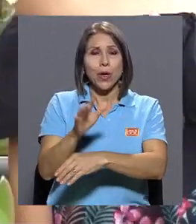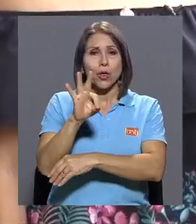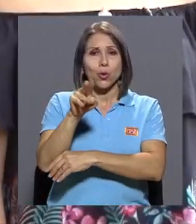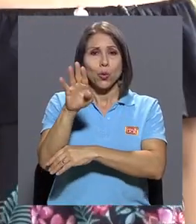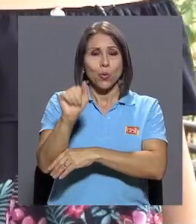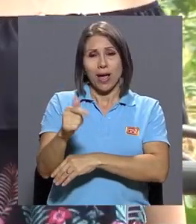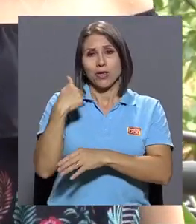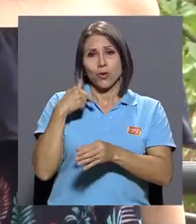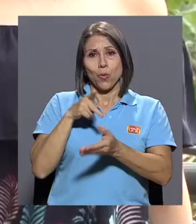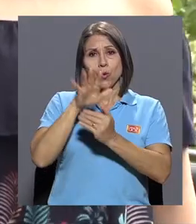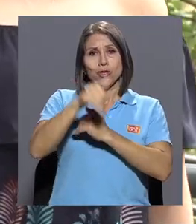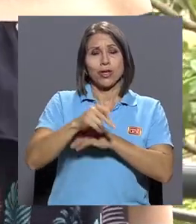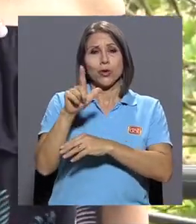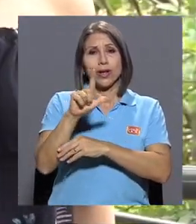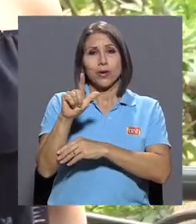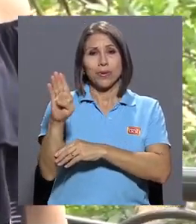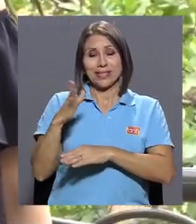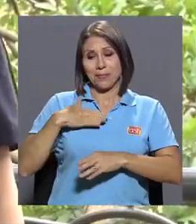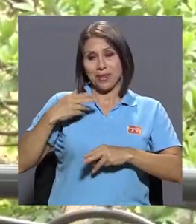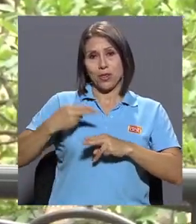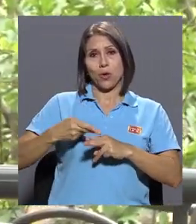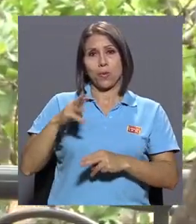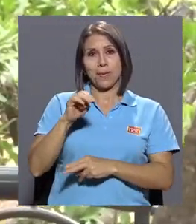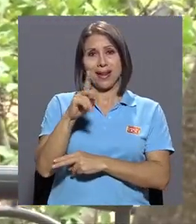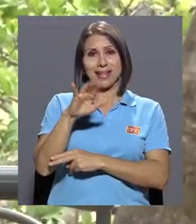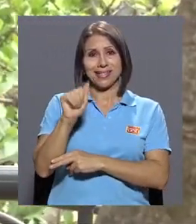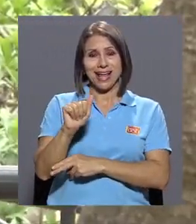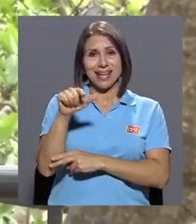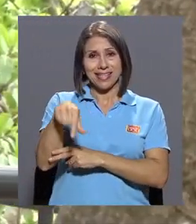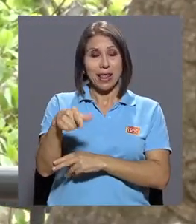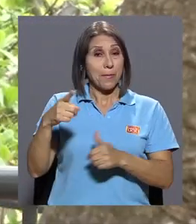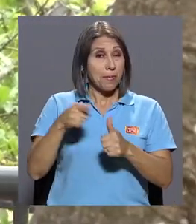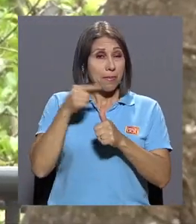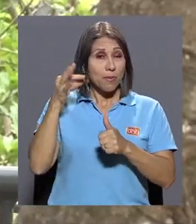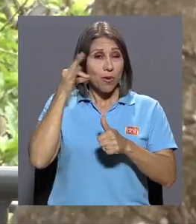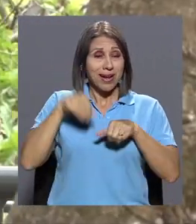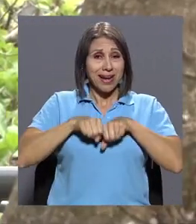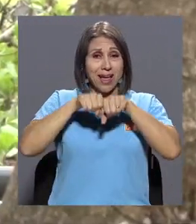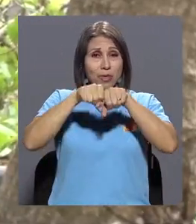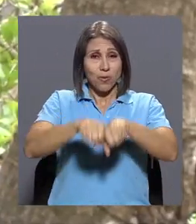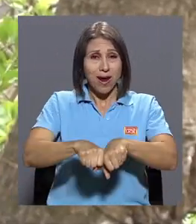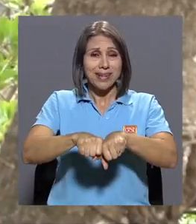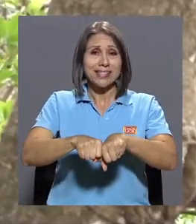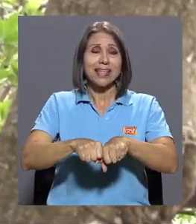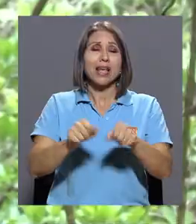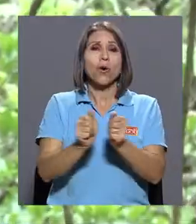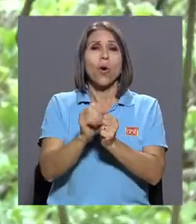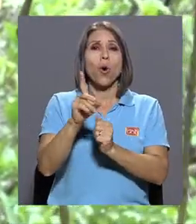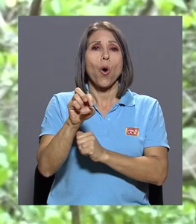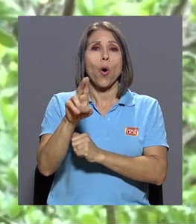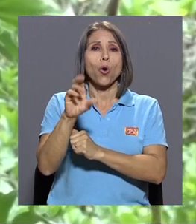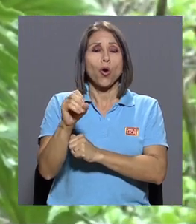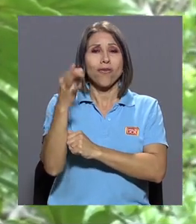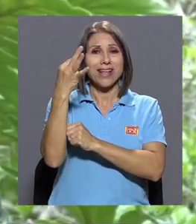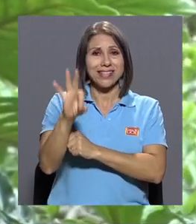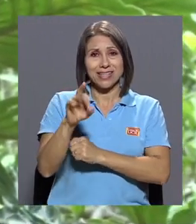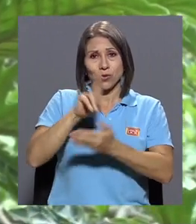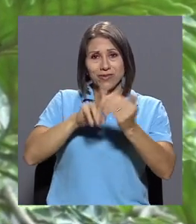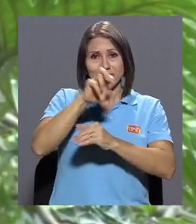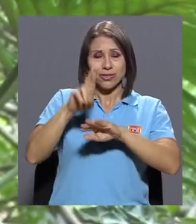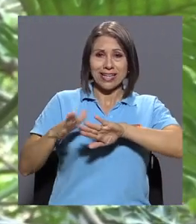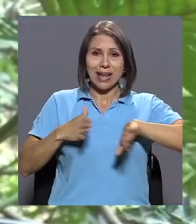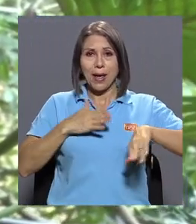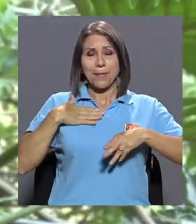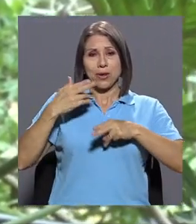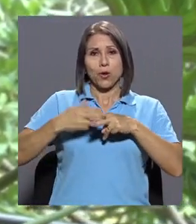Mi nombre es Melissa Quesada y soy la primera mujer en graduarse en la Universidad de Costa Rica en corno francés. Mi nombre es Girani González